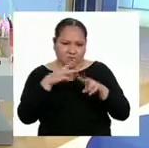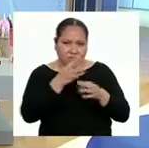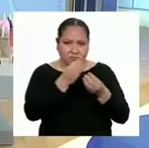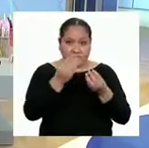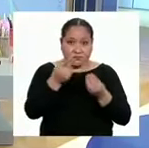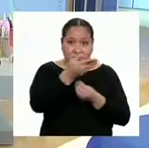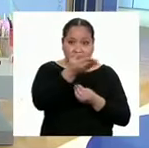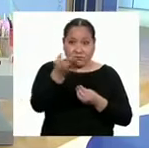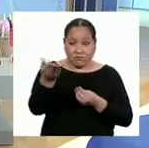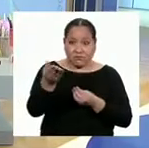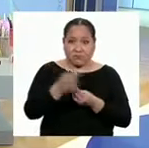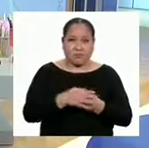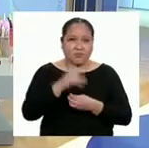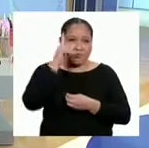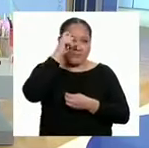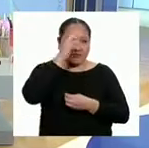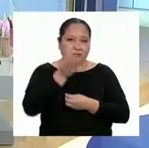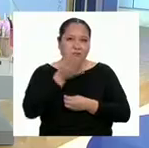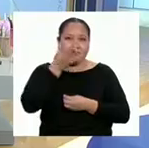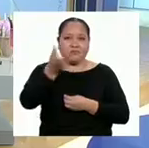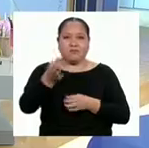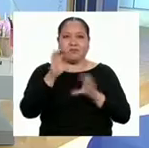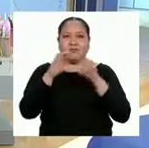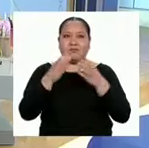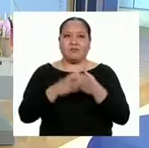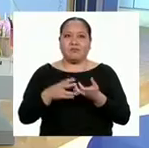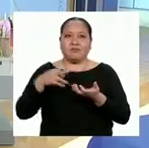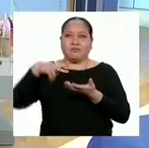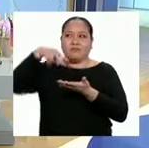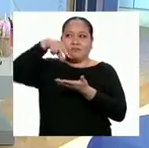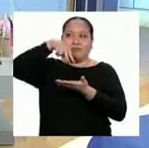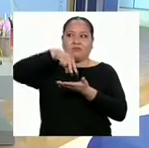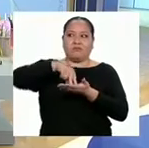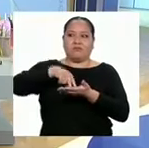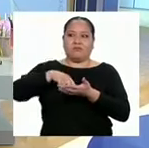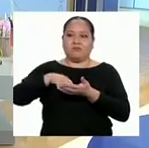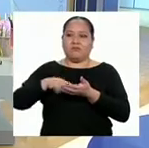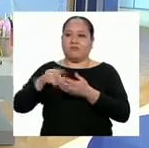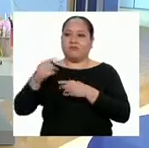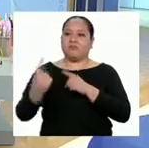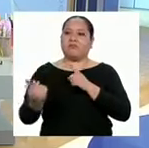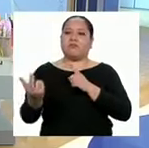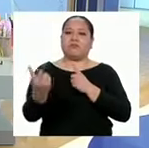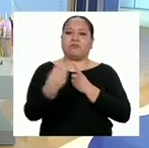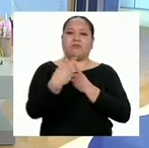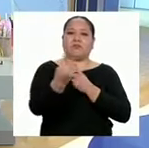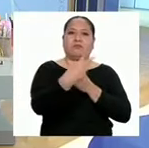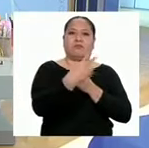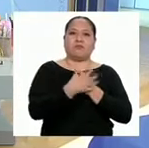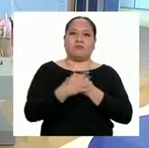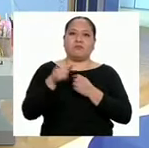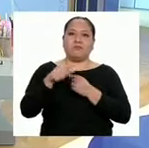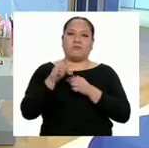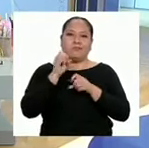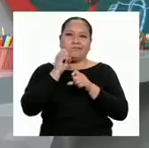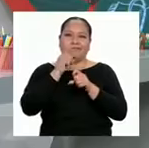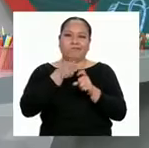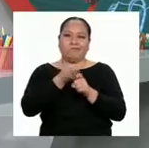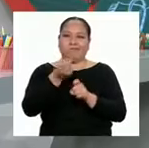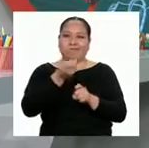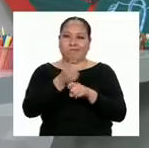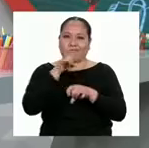de ustedes les cuesta ir a clases o pararse frente a sus compañeros y compañeras porque son objeto de